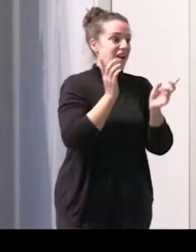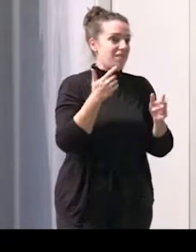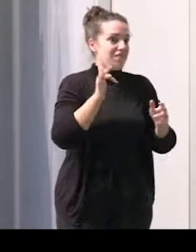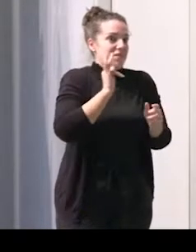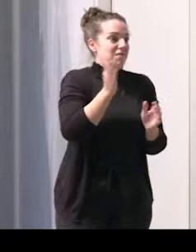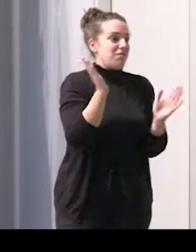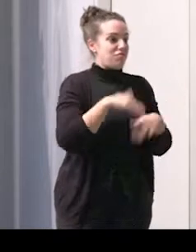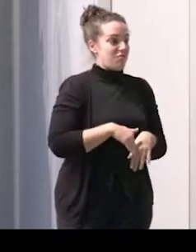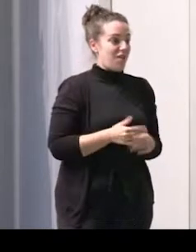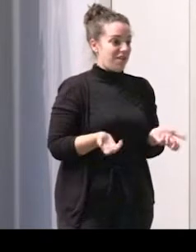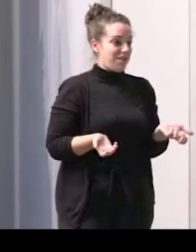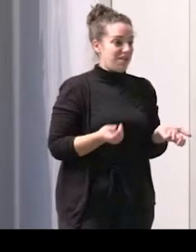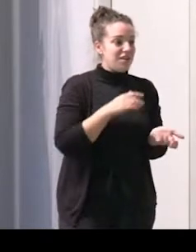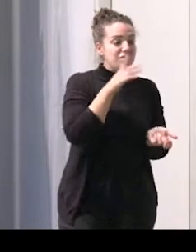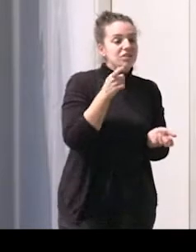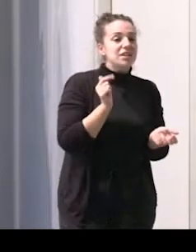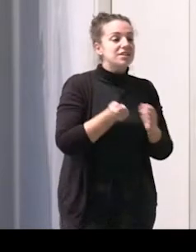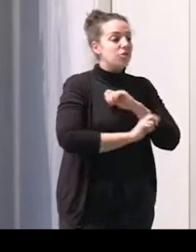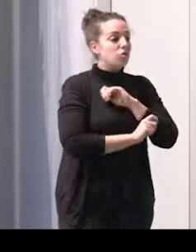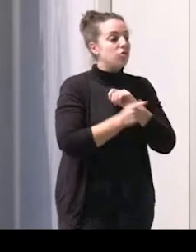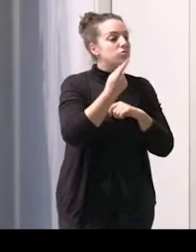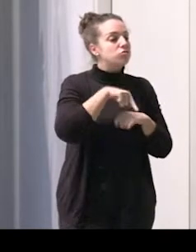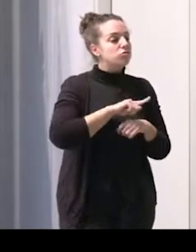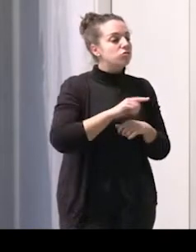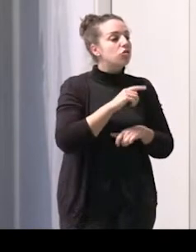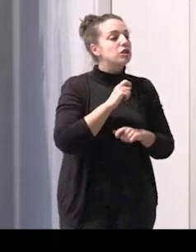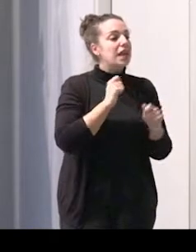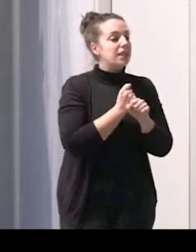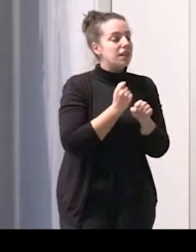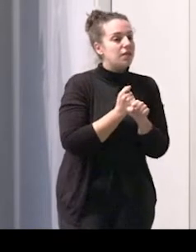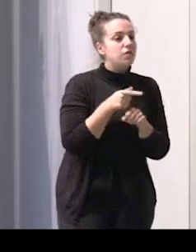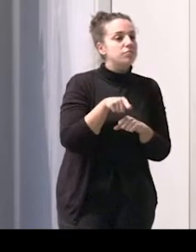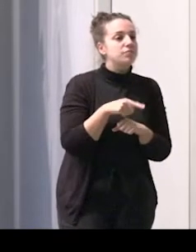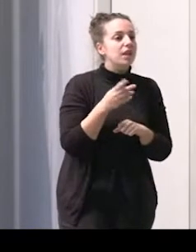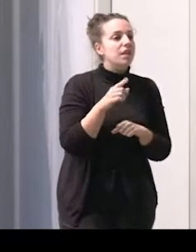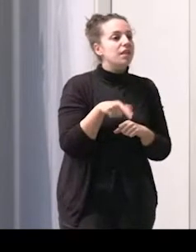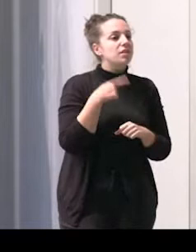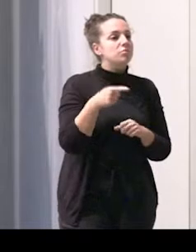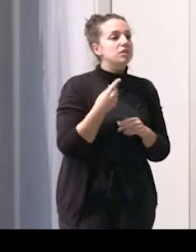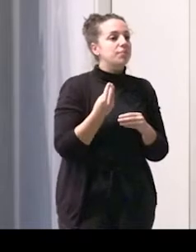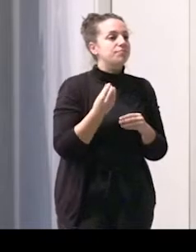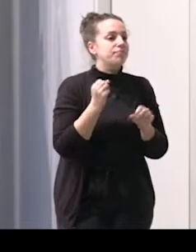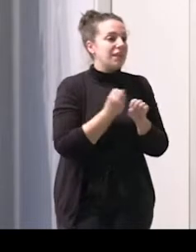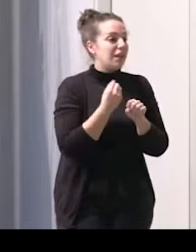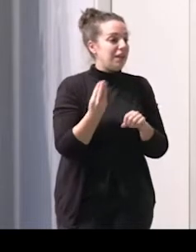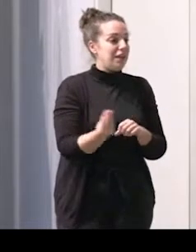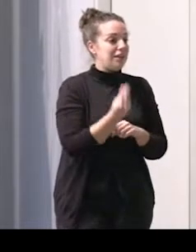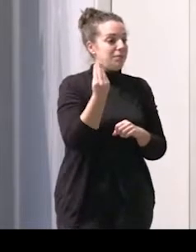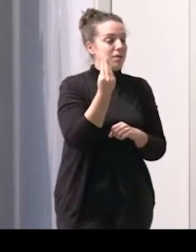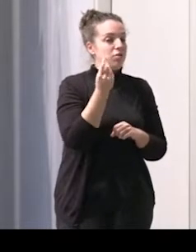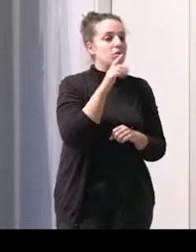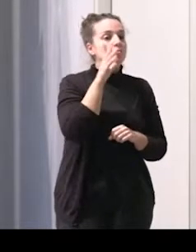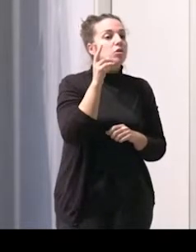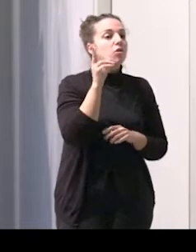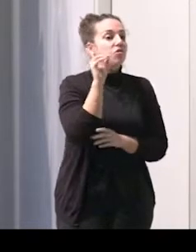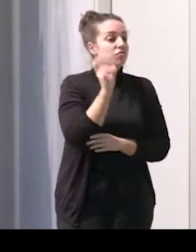atención. Esta estrategia que estamos diseñando, con la que estamos trabajando, mejora el rendimiento. Además, es sistemáticamente útil